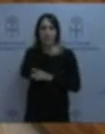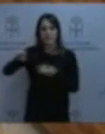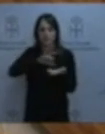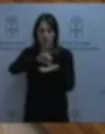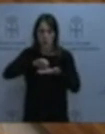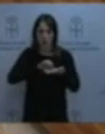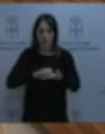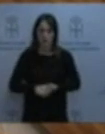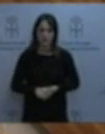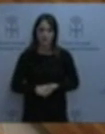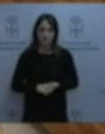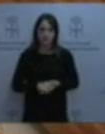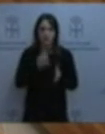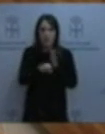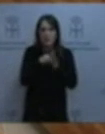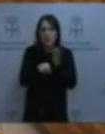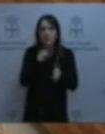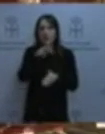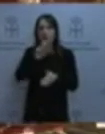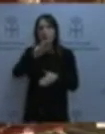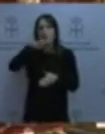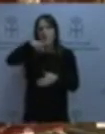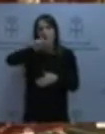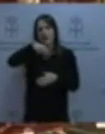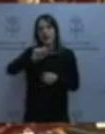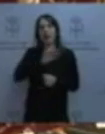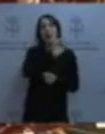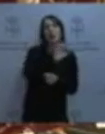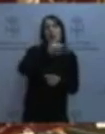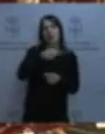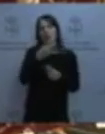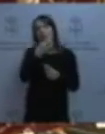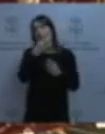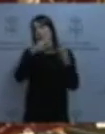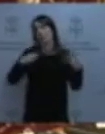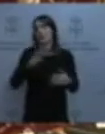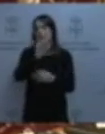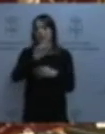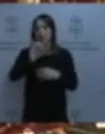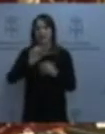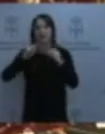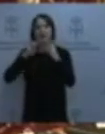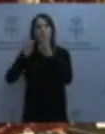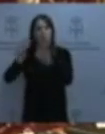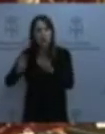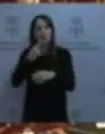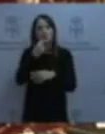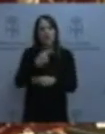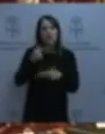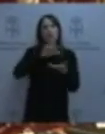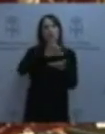Hay una película rumana, 1208, al este de Bucarest, habla de una ciudad de provincia rumana,